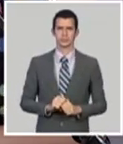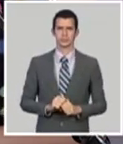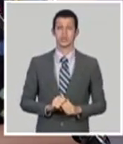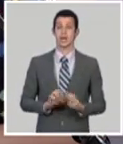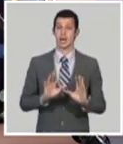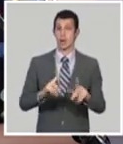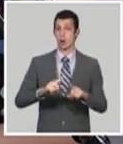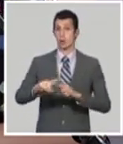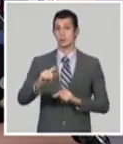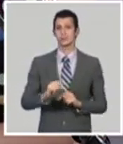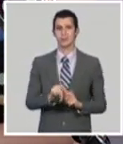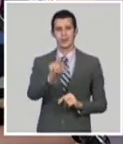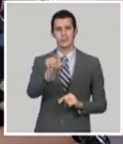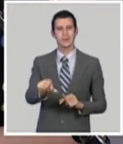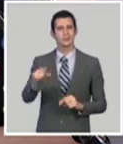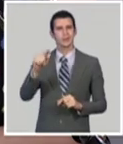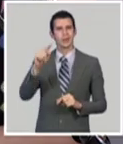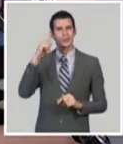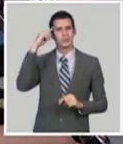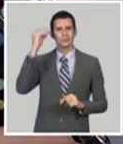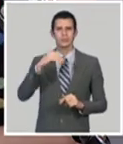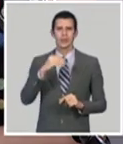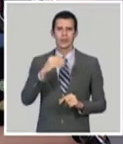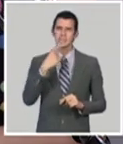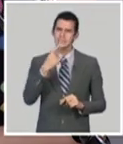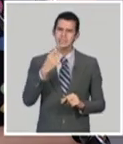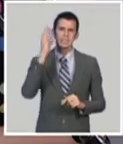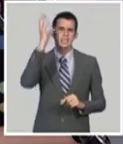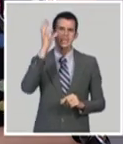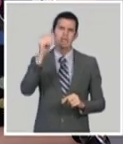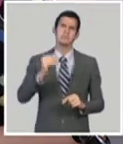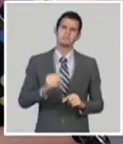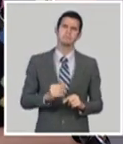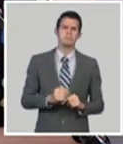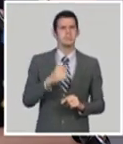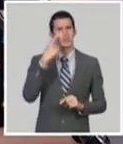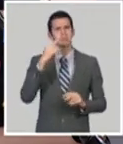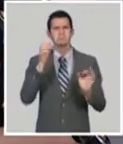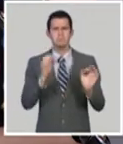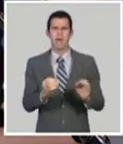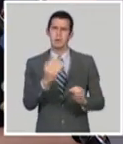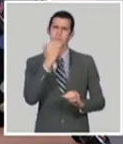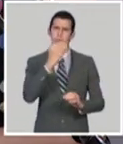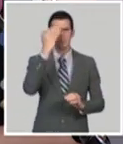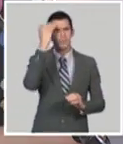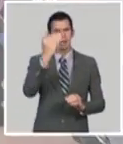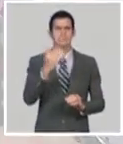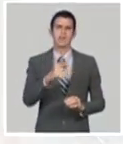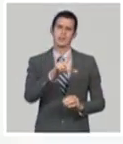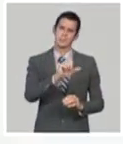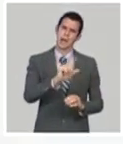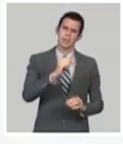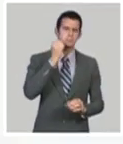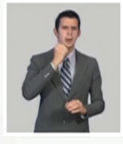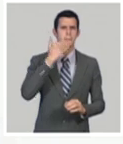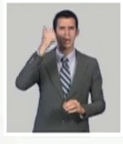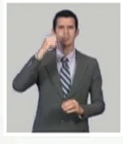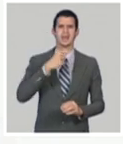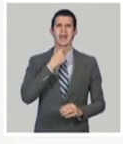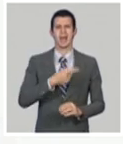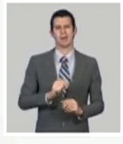antibióticos que se le hace una rebaja la cito micinn a la cefalexina ahí está el ácido